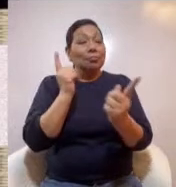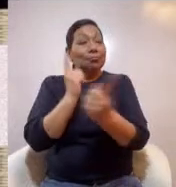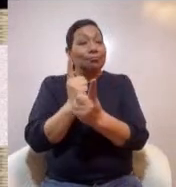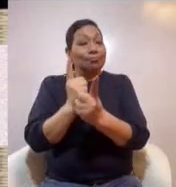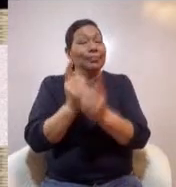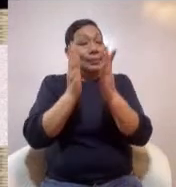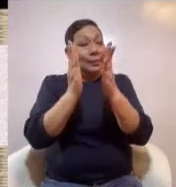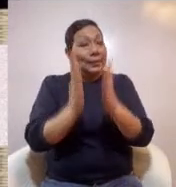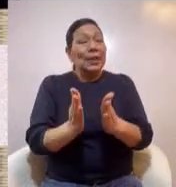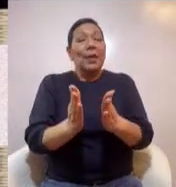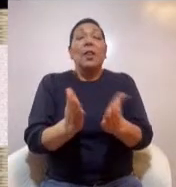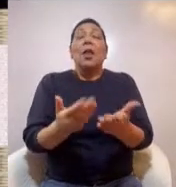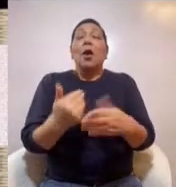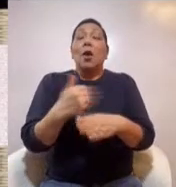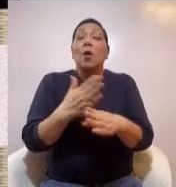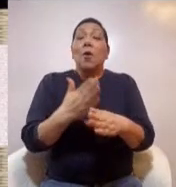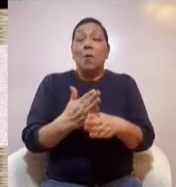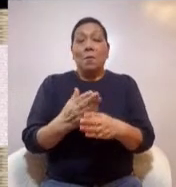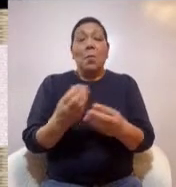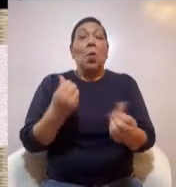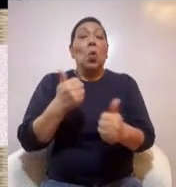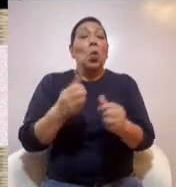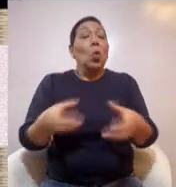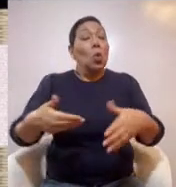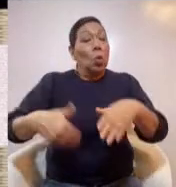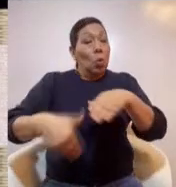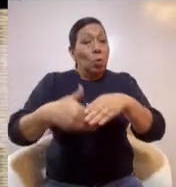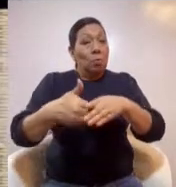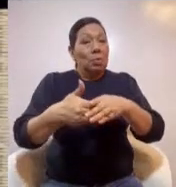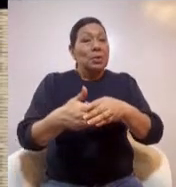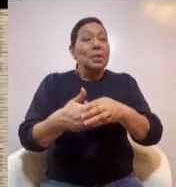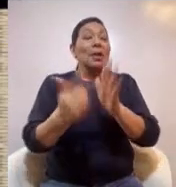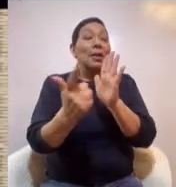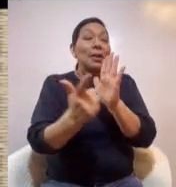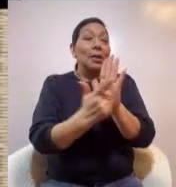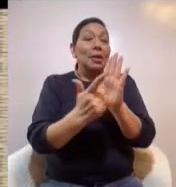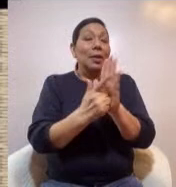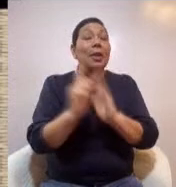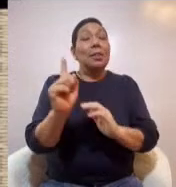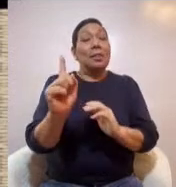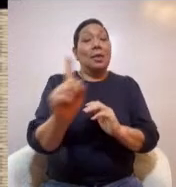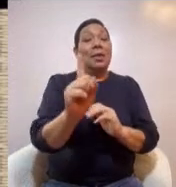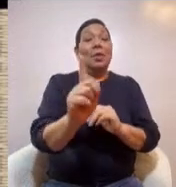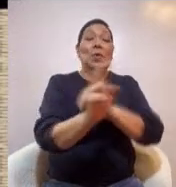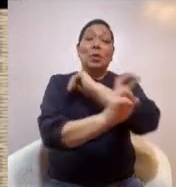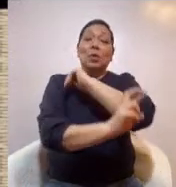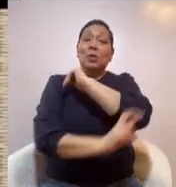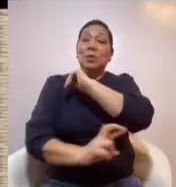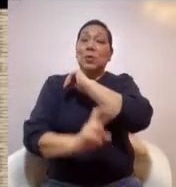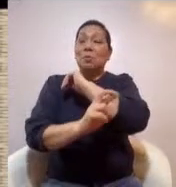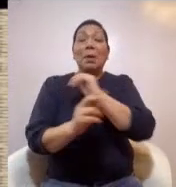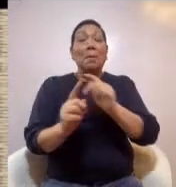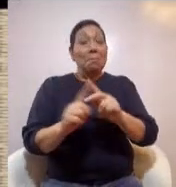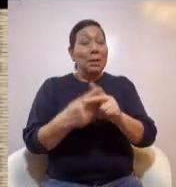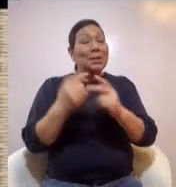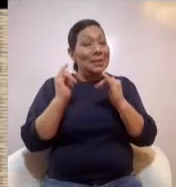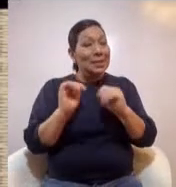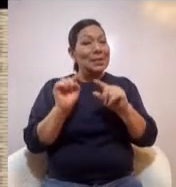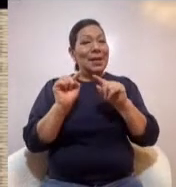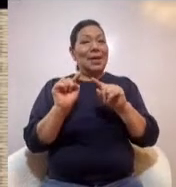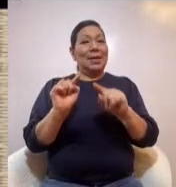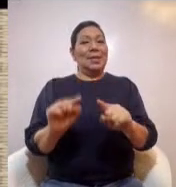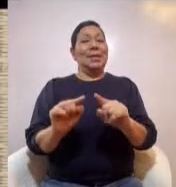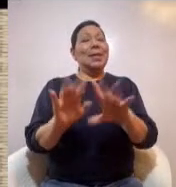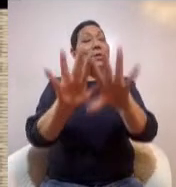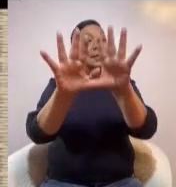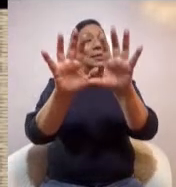juezas están decidiendo de conformidad con la convención y con la legislación de cada uno de esos países. Y a partir de